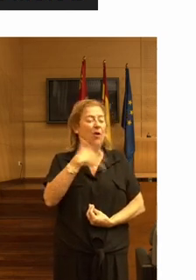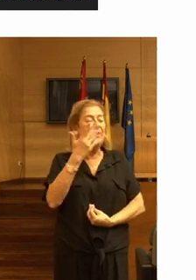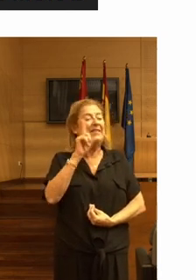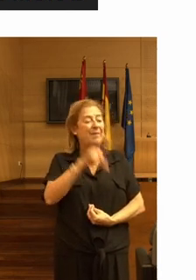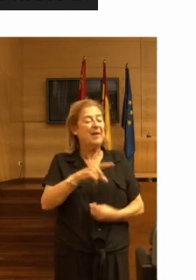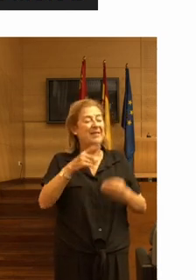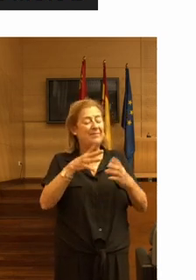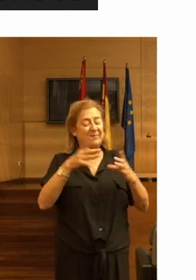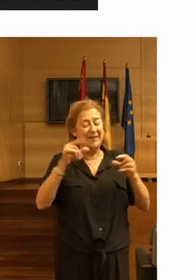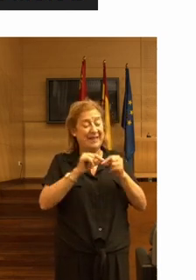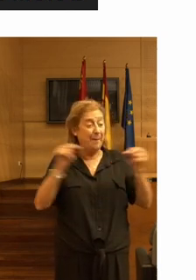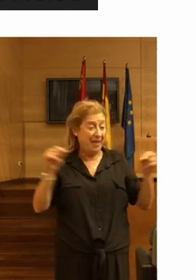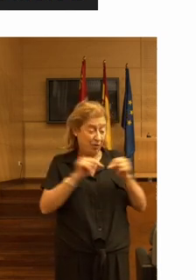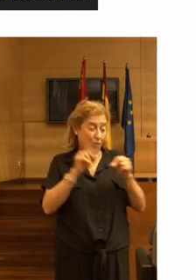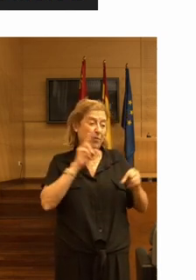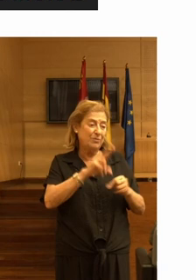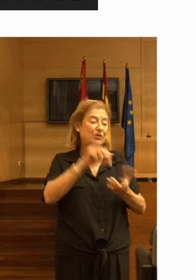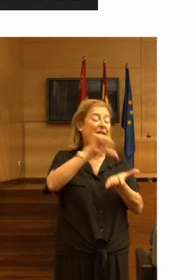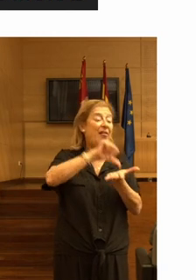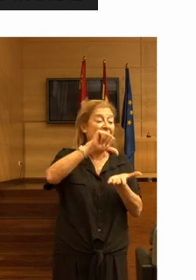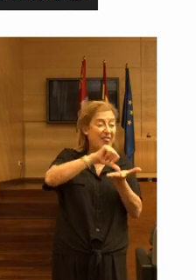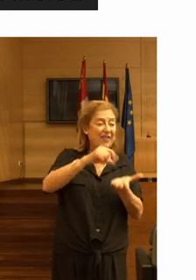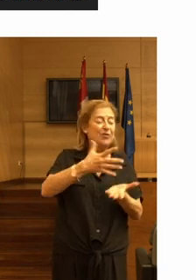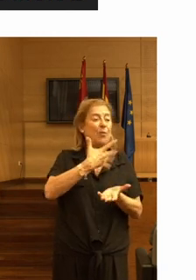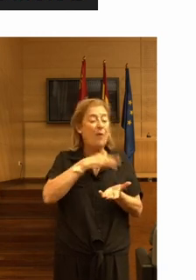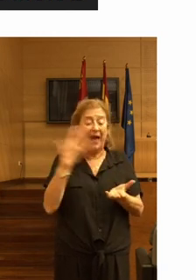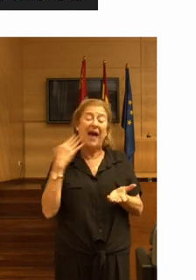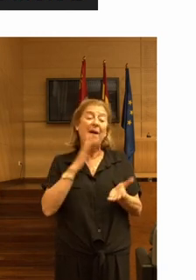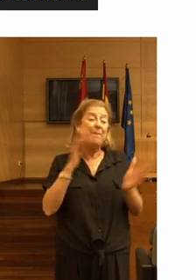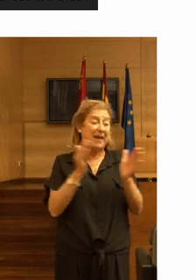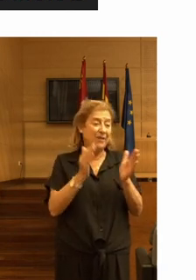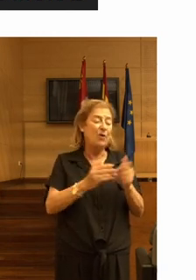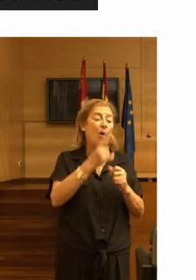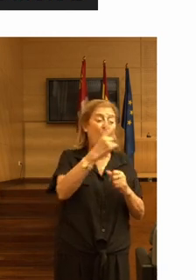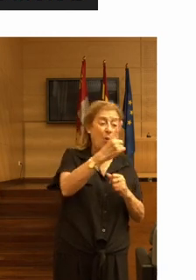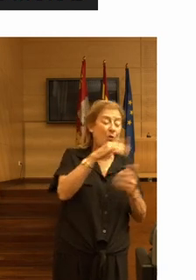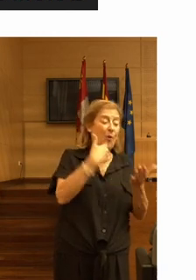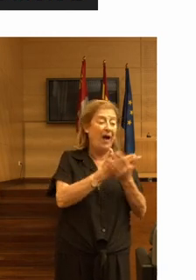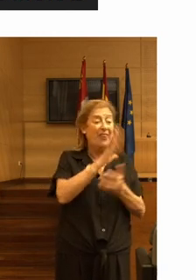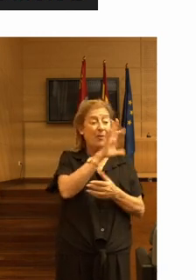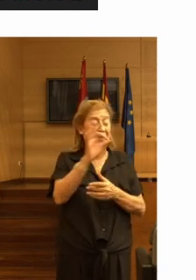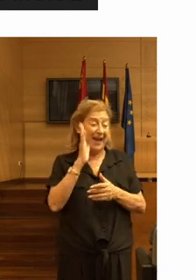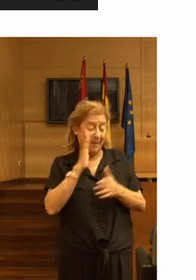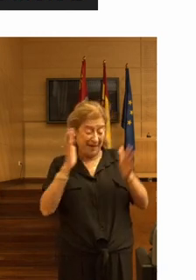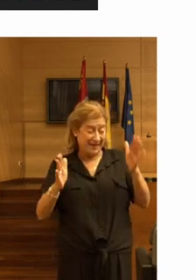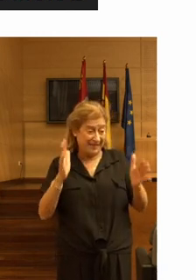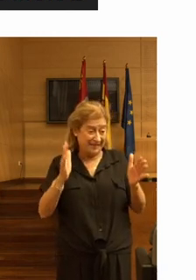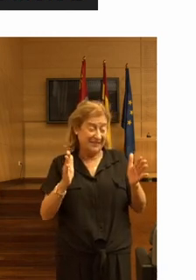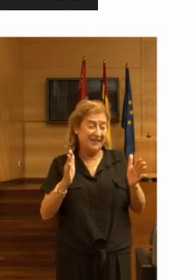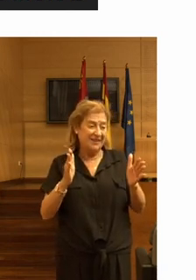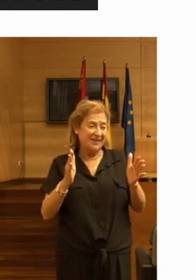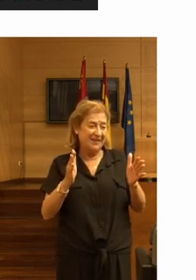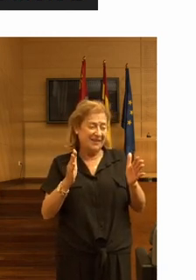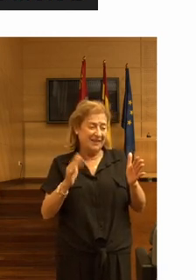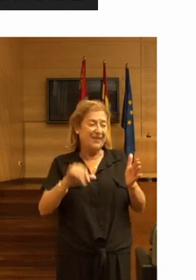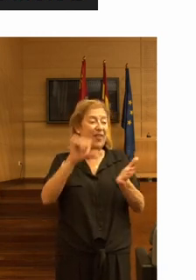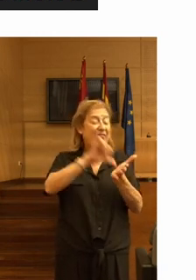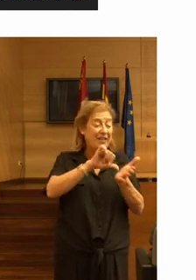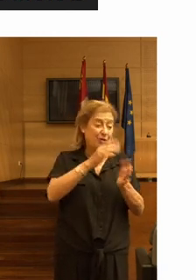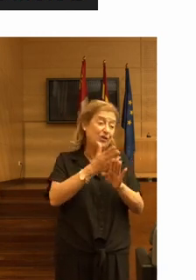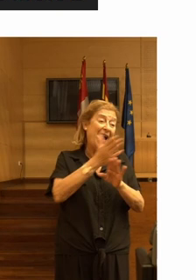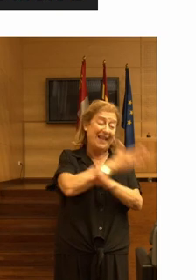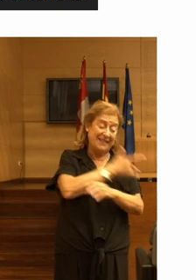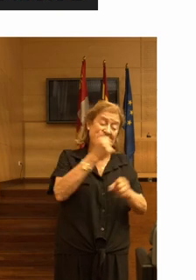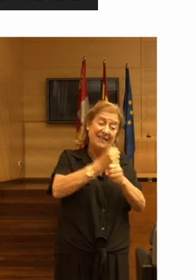tamaños, vemos que centros que podríamos llamar pequeñitos, entre 1 y 150 camas, perdón, centros previos